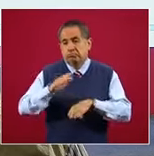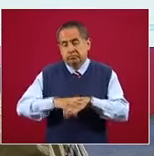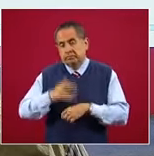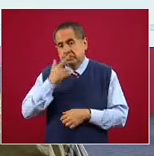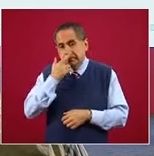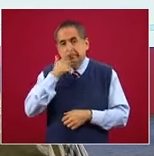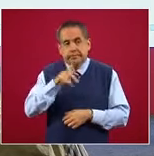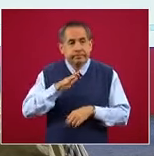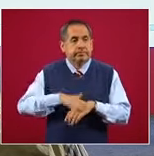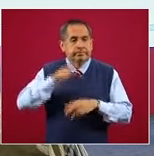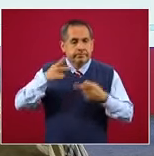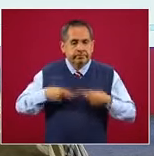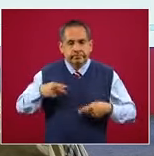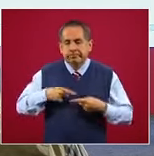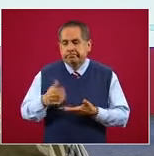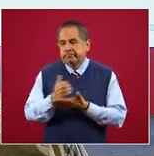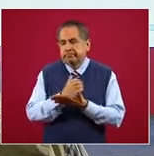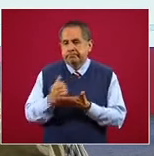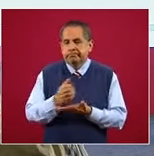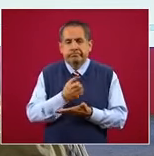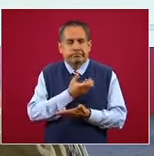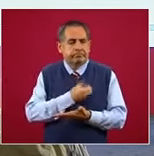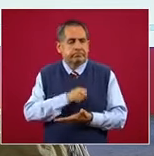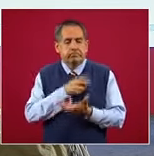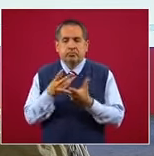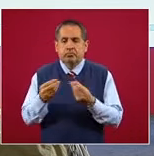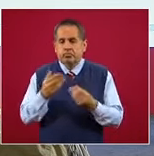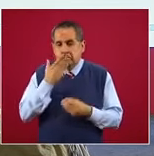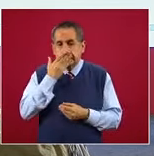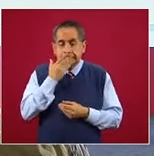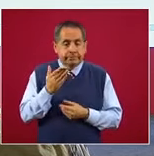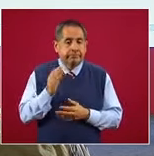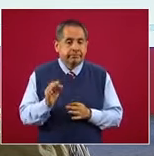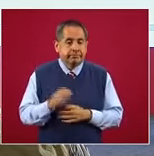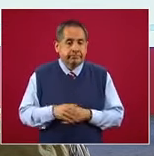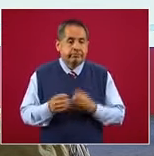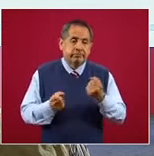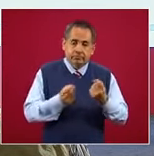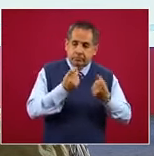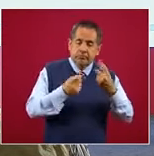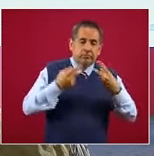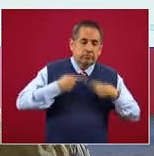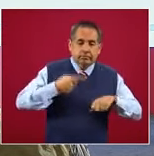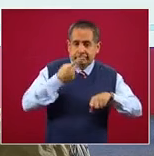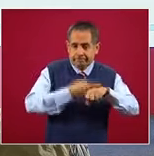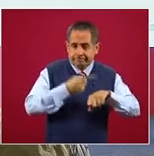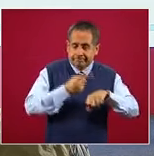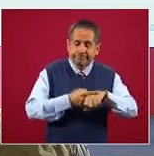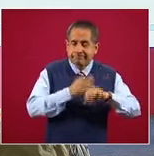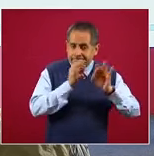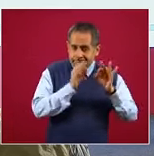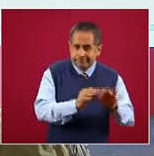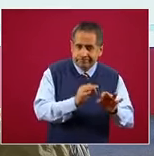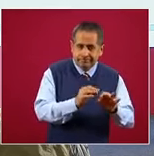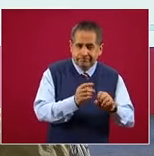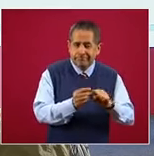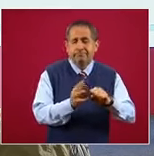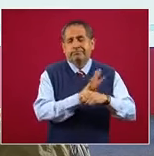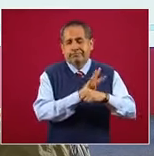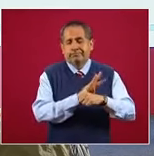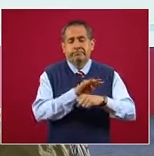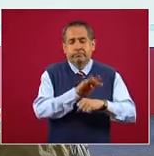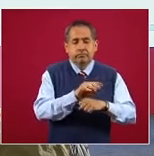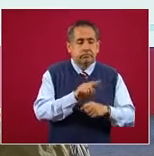que es prácticamente paralela de los casos confirmados, o sea, así como hay personas que enferman y que se confirman a